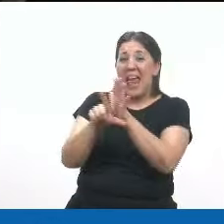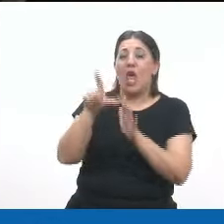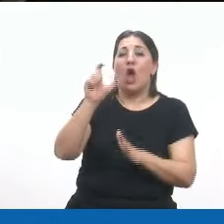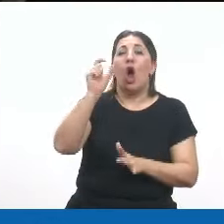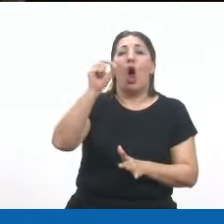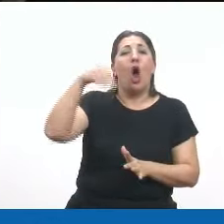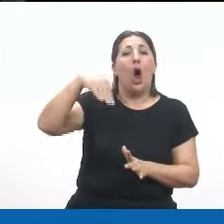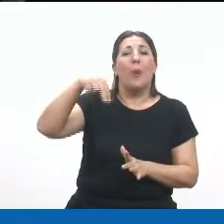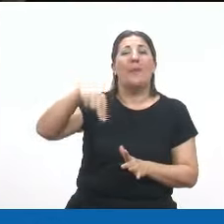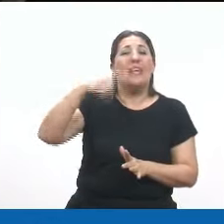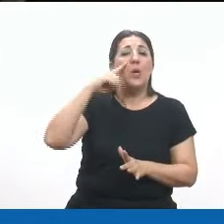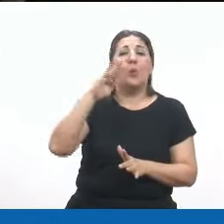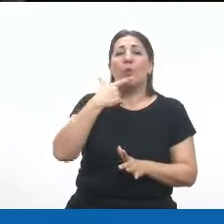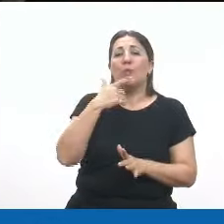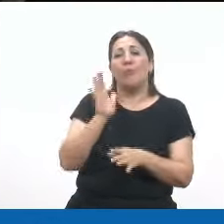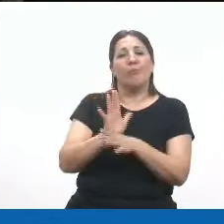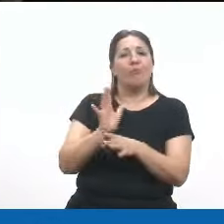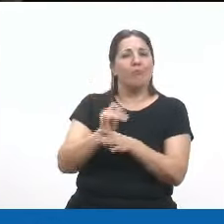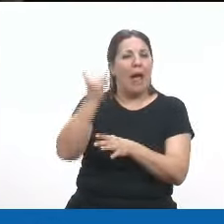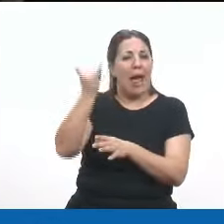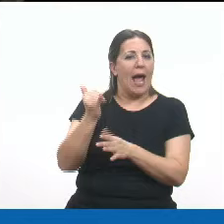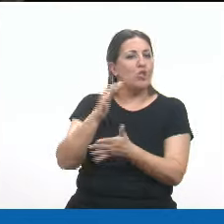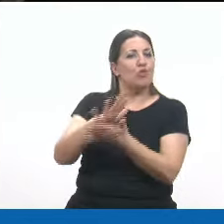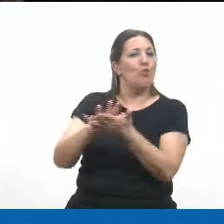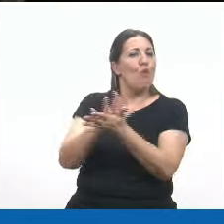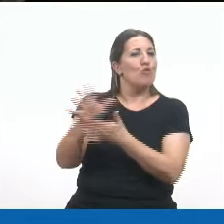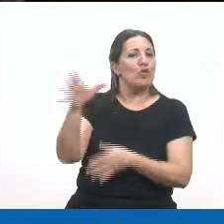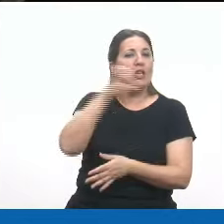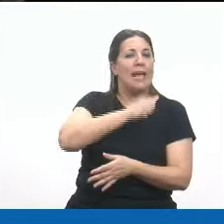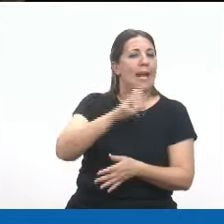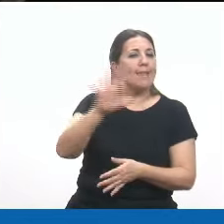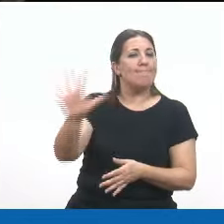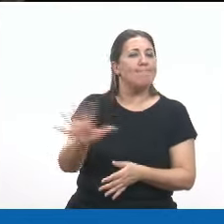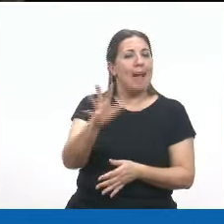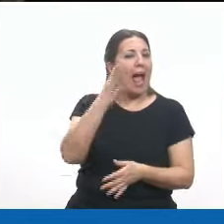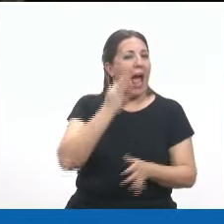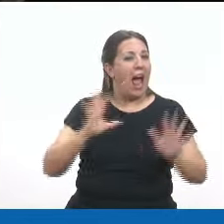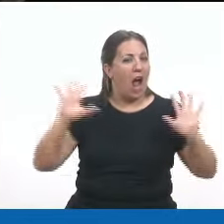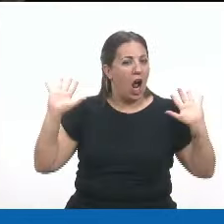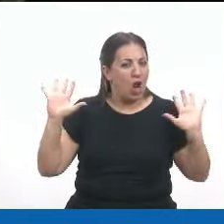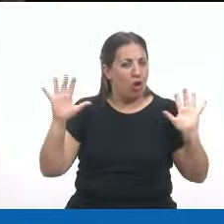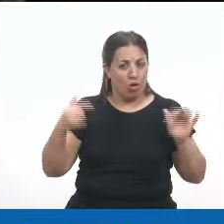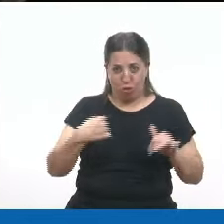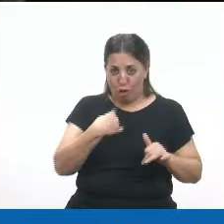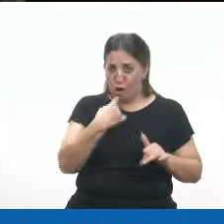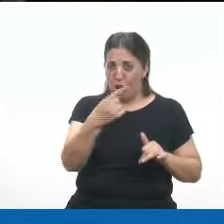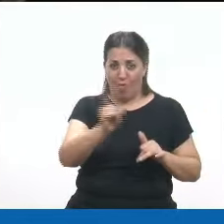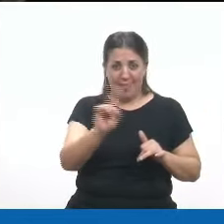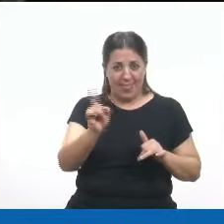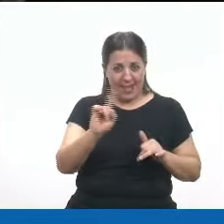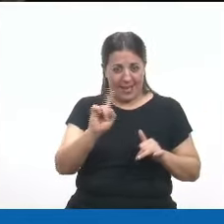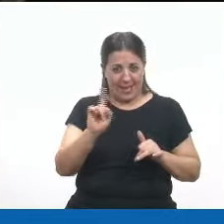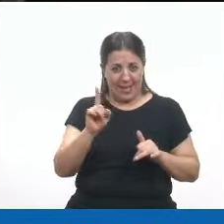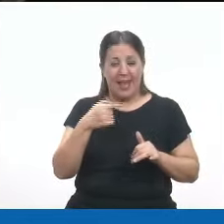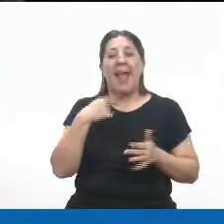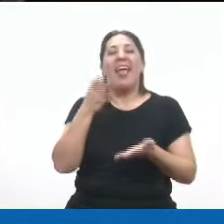encerrado algo se quiere ocultar y no lo digo yo en el derecho romano de